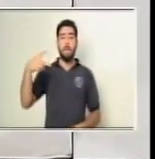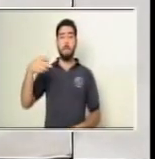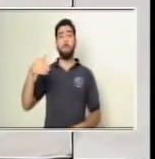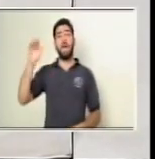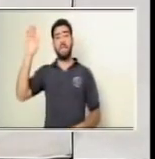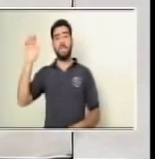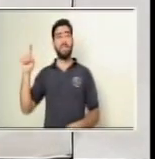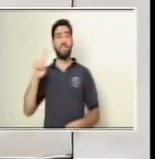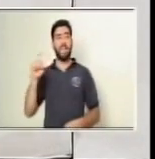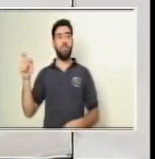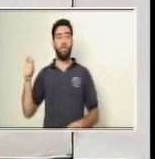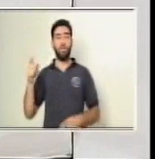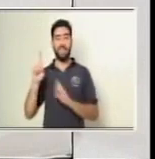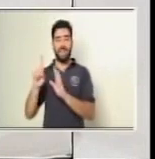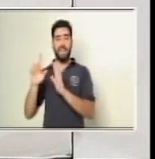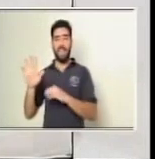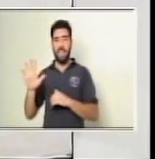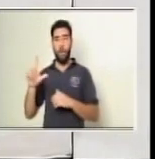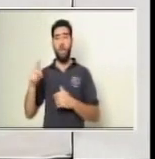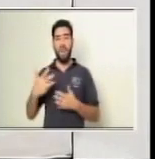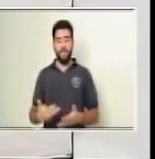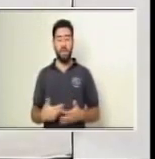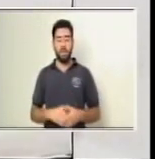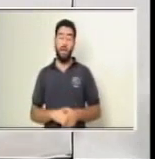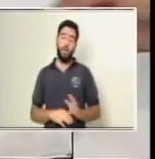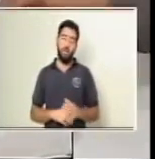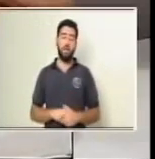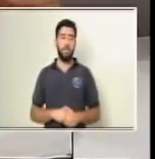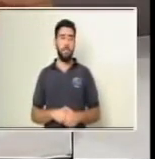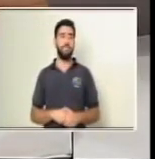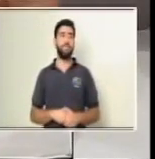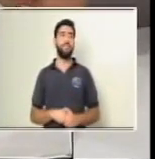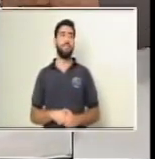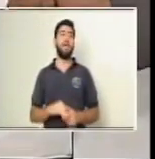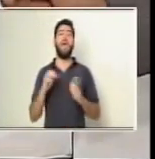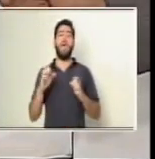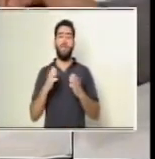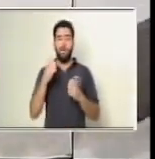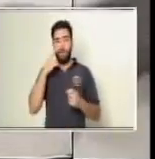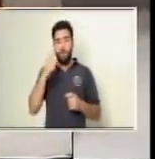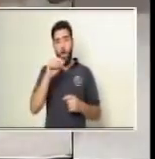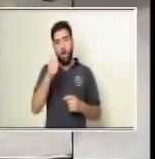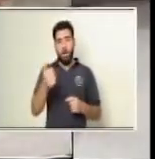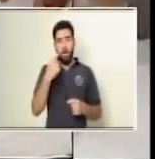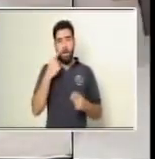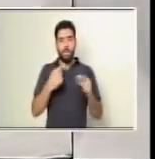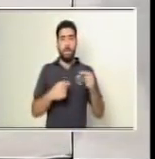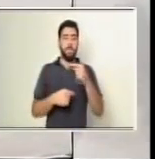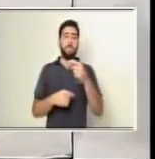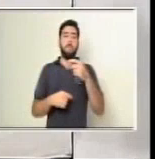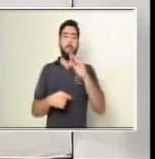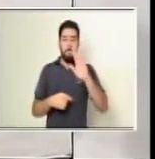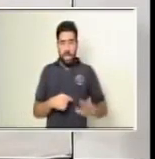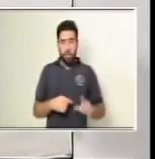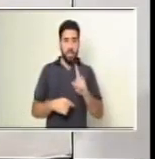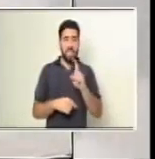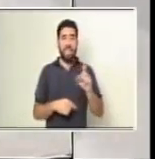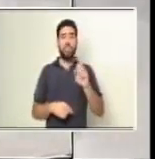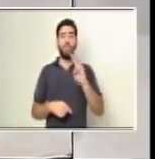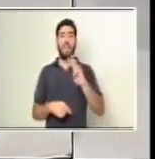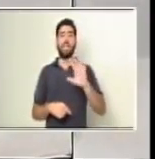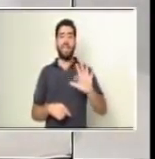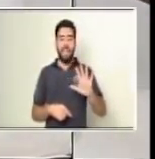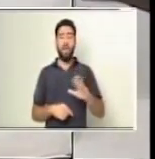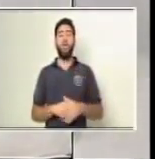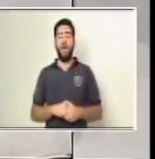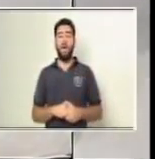Por lo tanto, tendría que ser a partir de 126. Y acá, menor a 135, tendría que